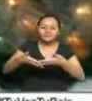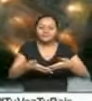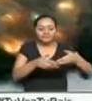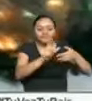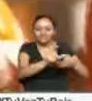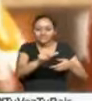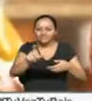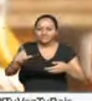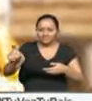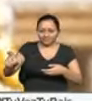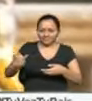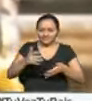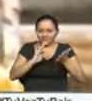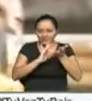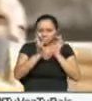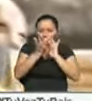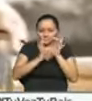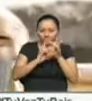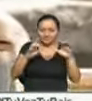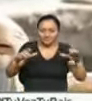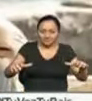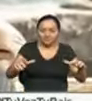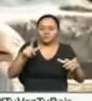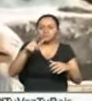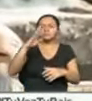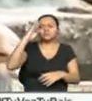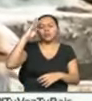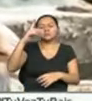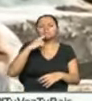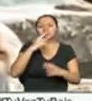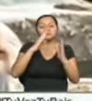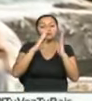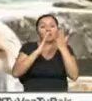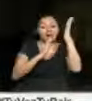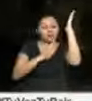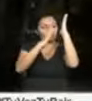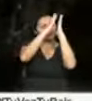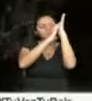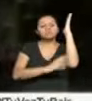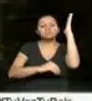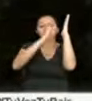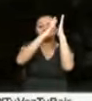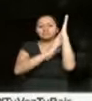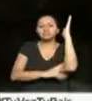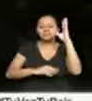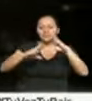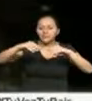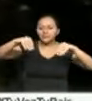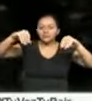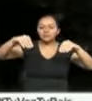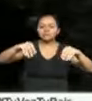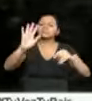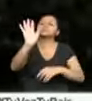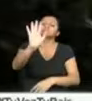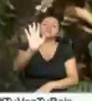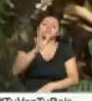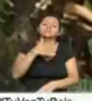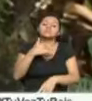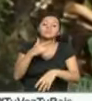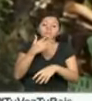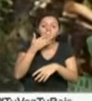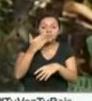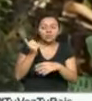a la Policía Nacional impulsan la campaña No arranques la piel de los bosques, con el objetivo de sensibilizar a la